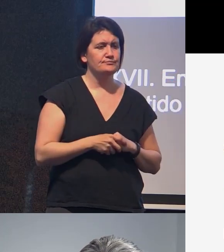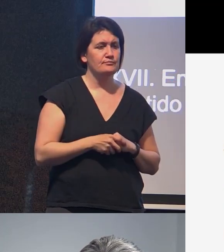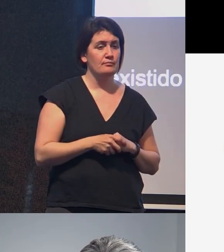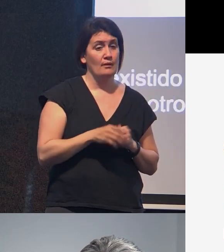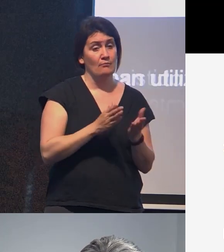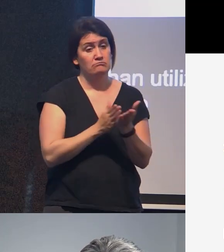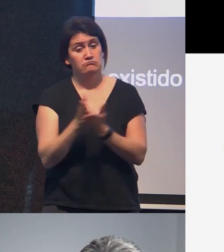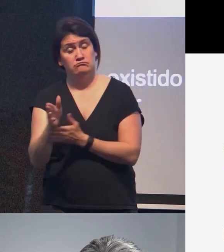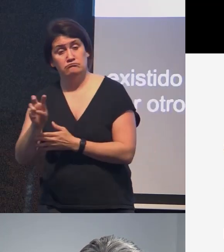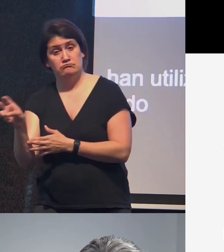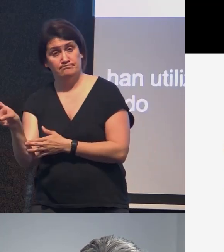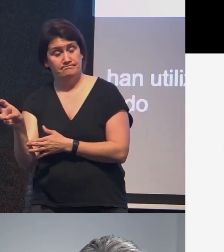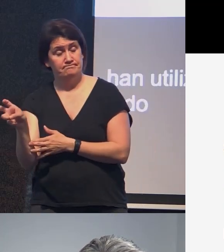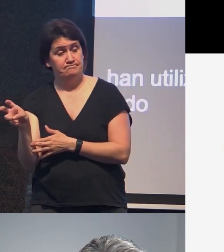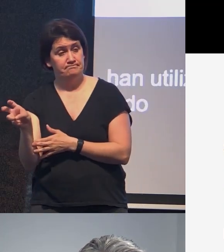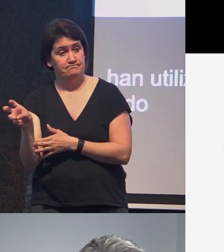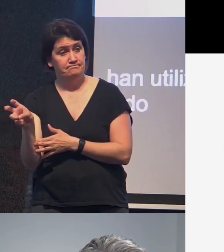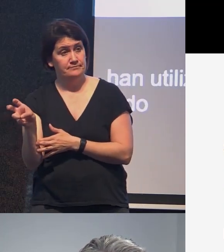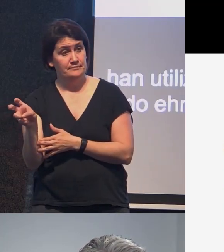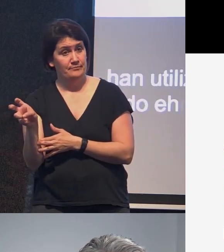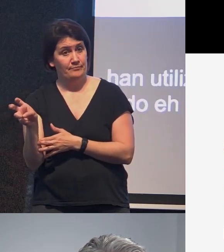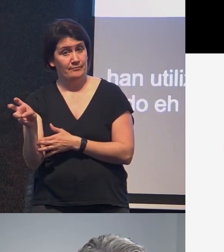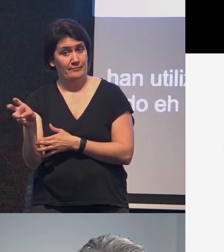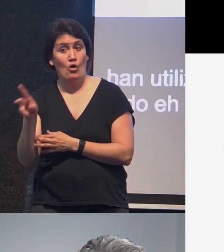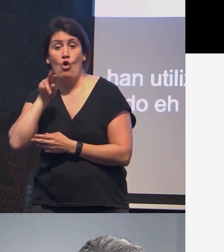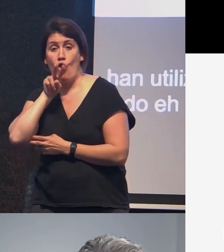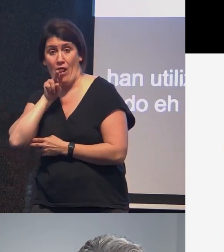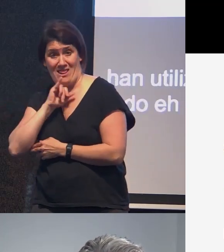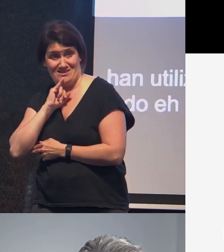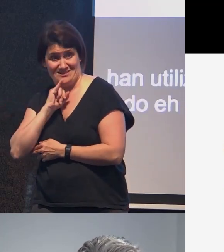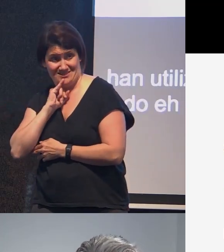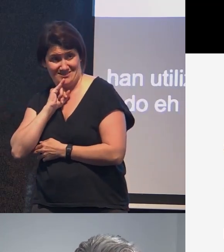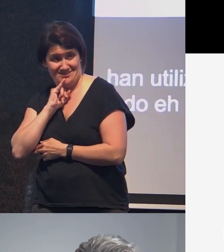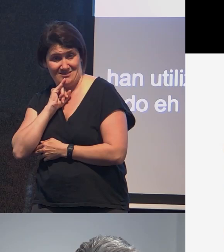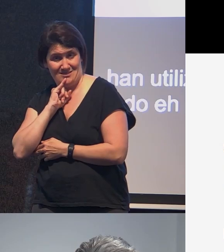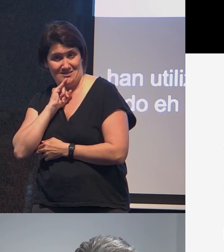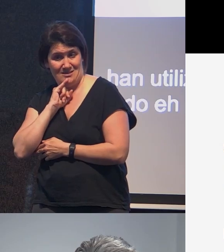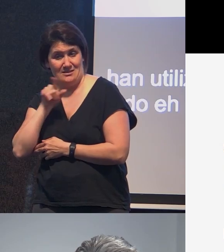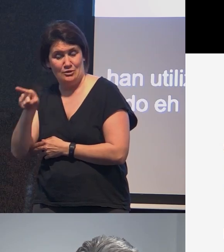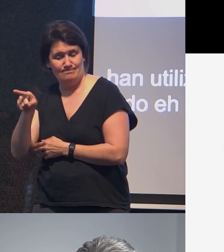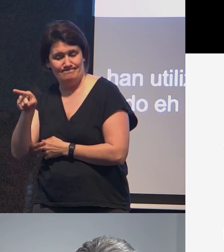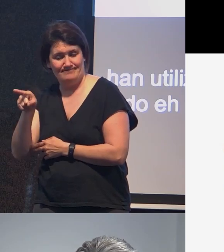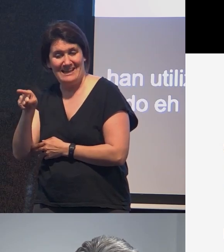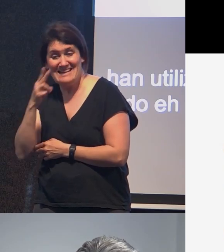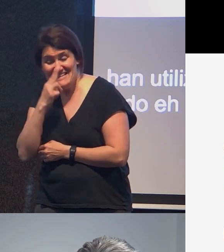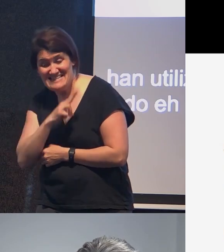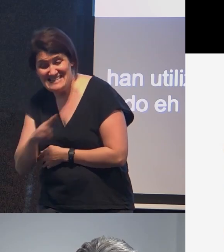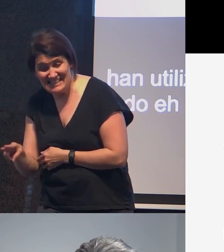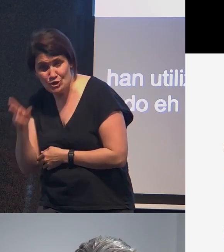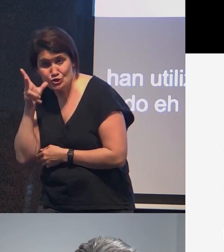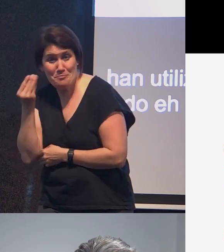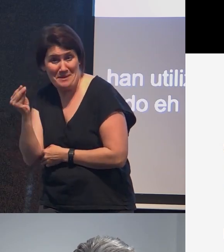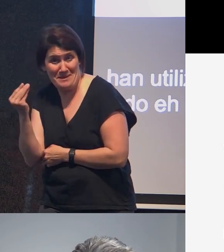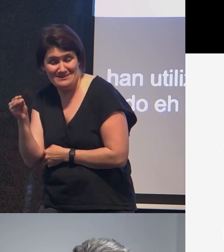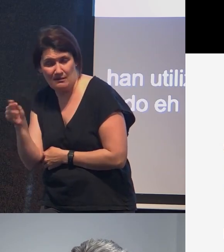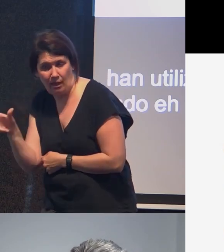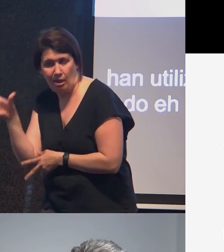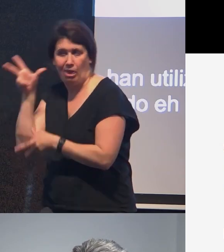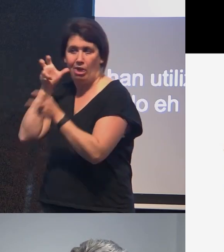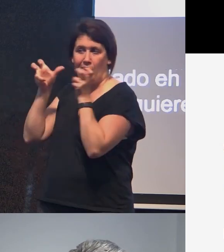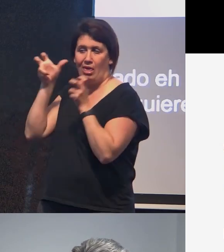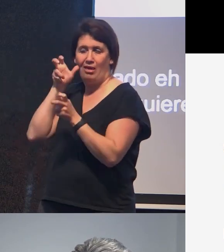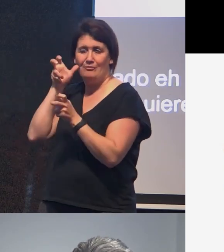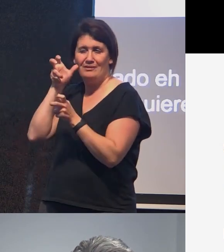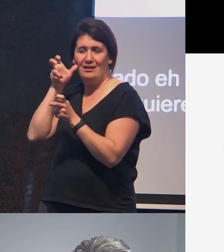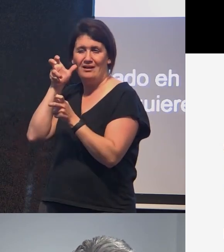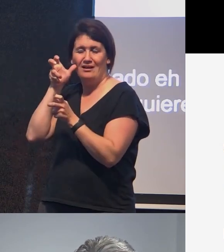Por otro lado, las lenguas orales se adquieren, los niños, los bebés, adquieren la lengua de una